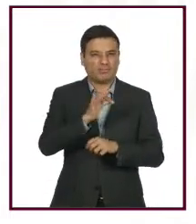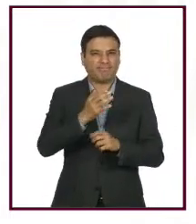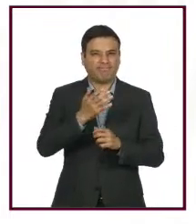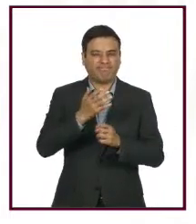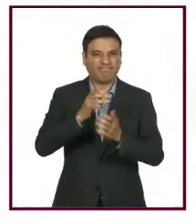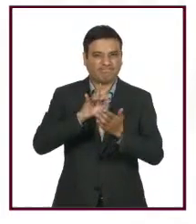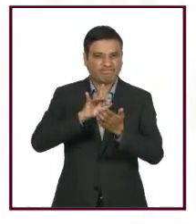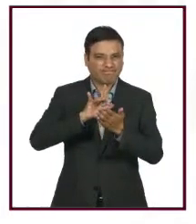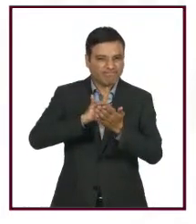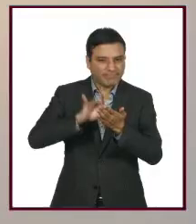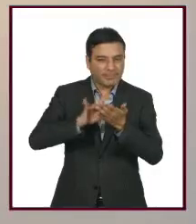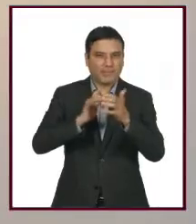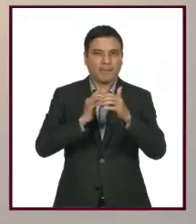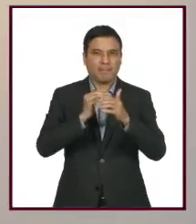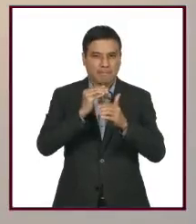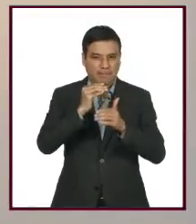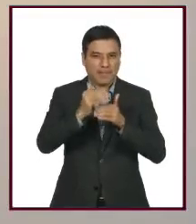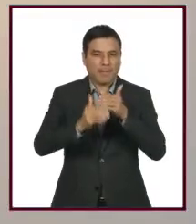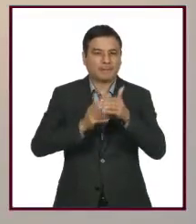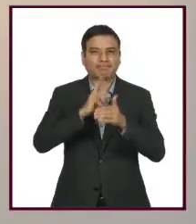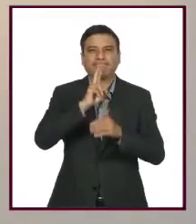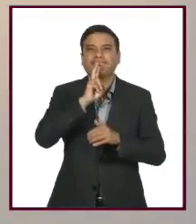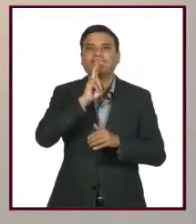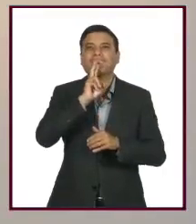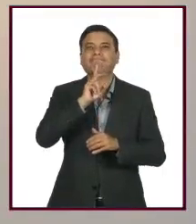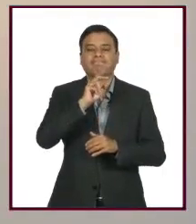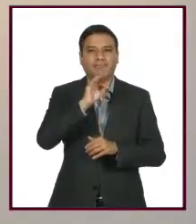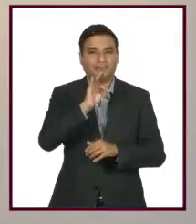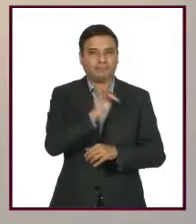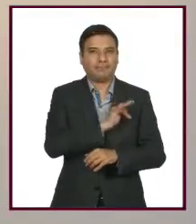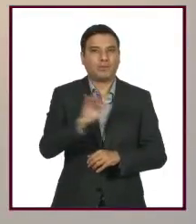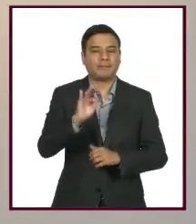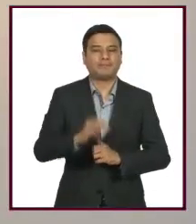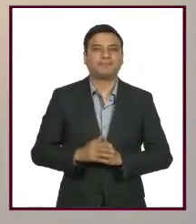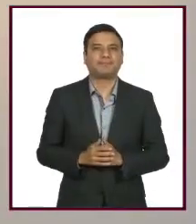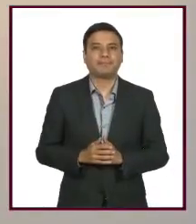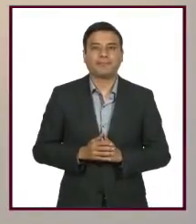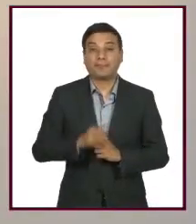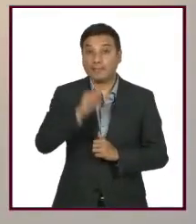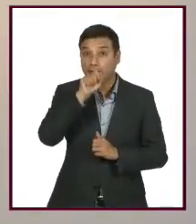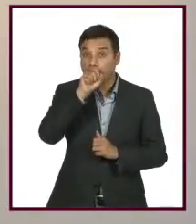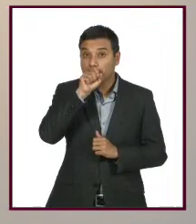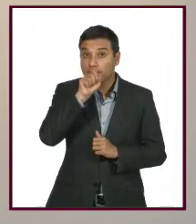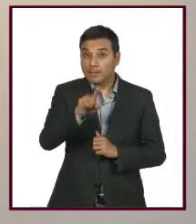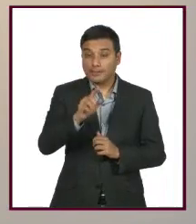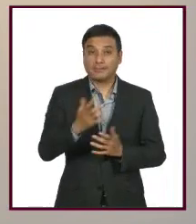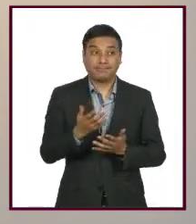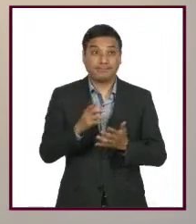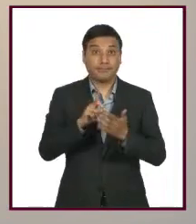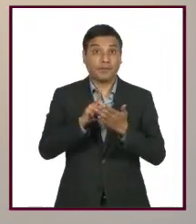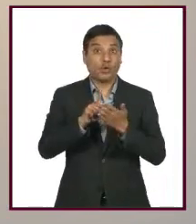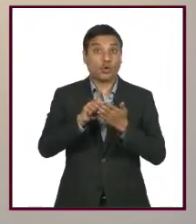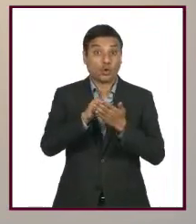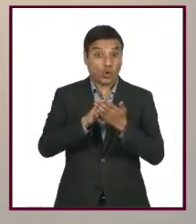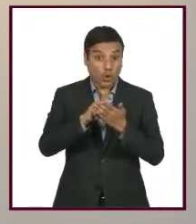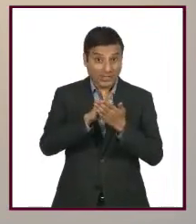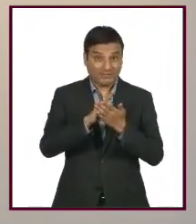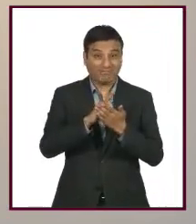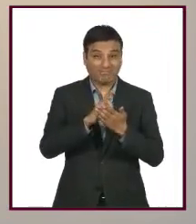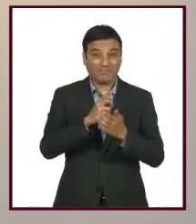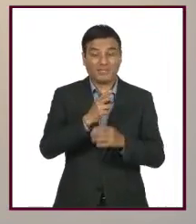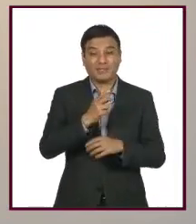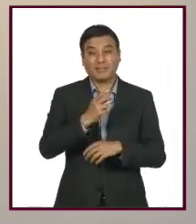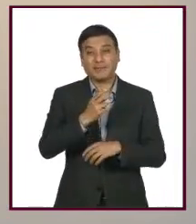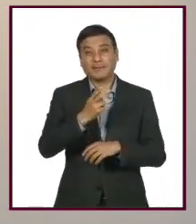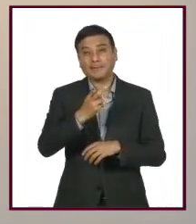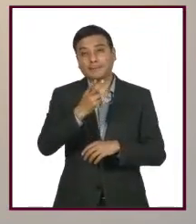pudiendo canalizar de forma oportuna las diferentes instancias. Y como les decía, el uso de sustancias también ha incrementado de forma